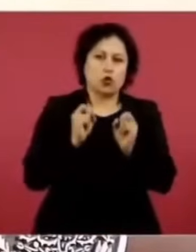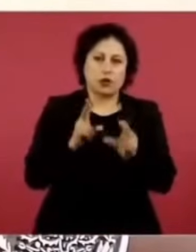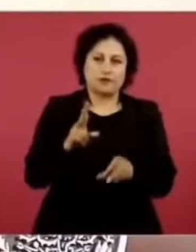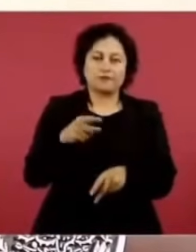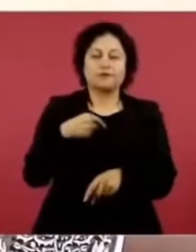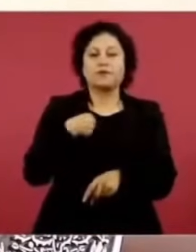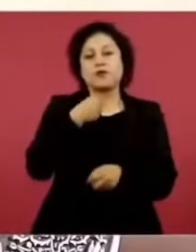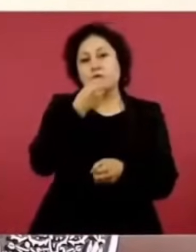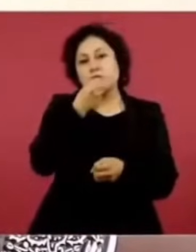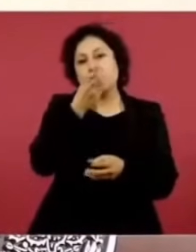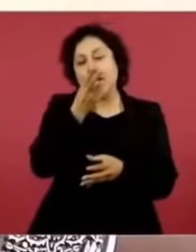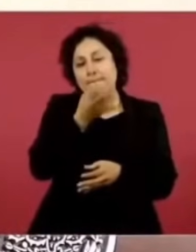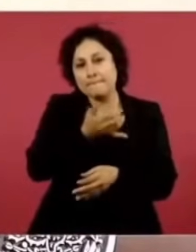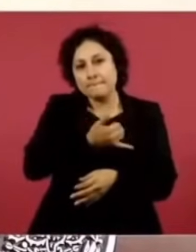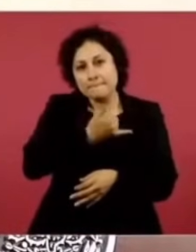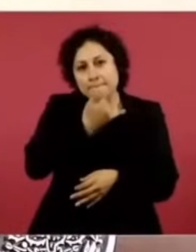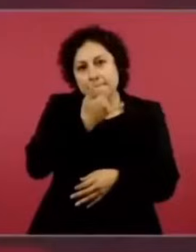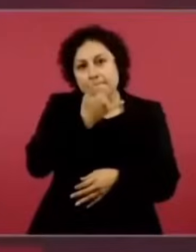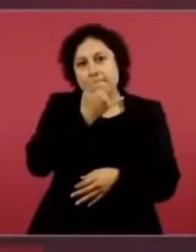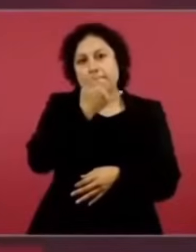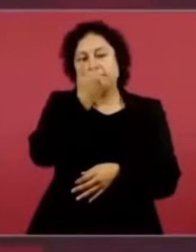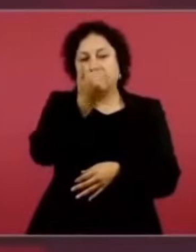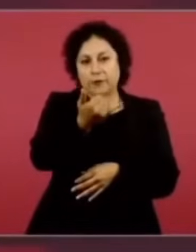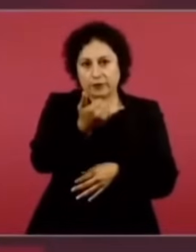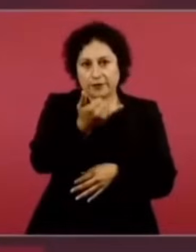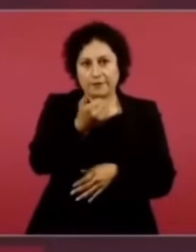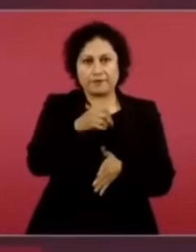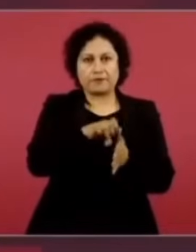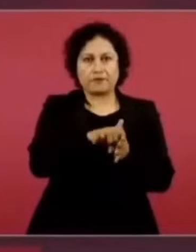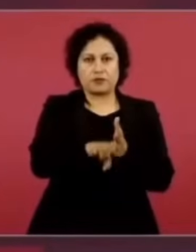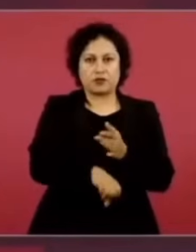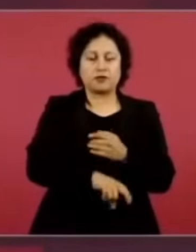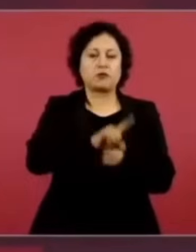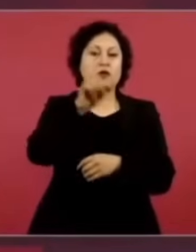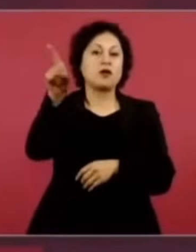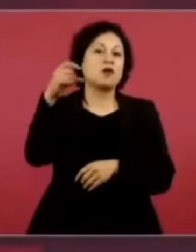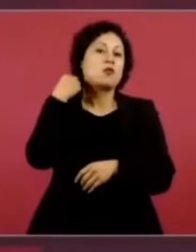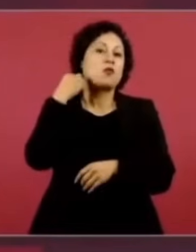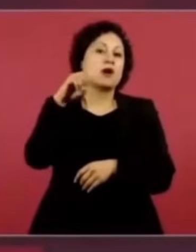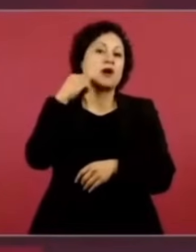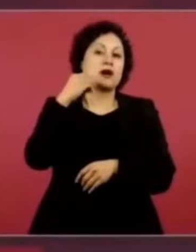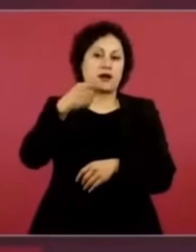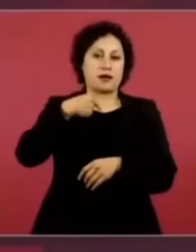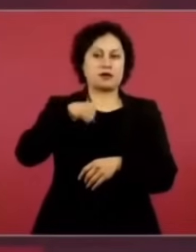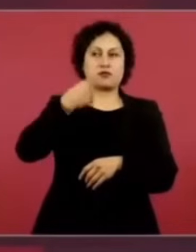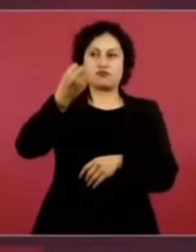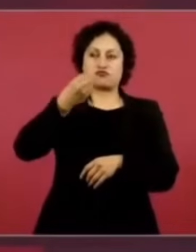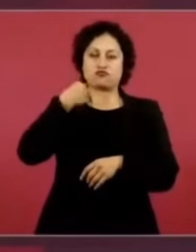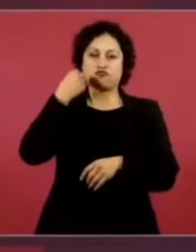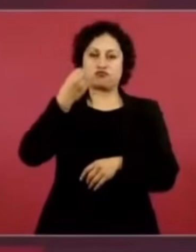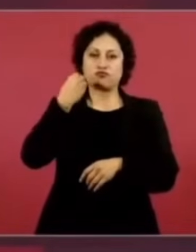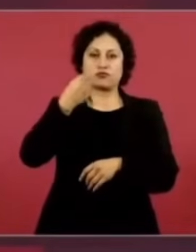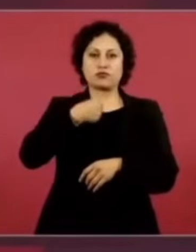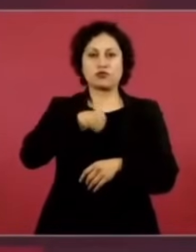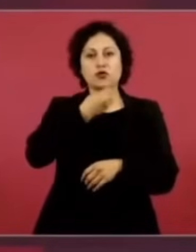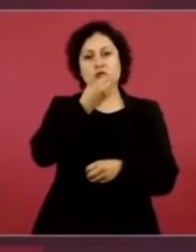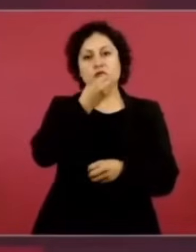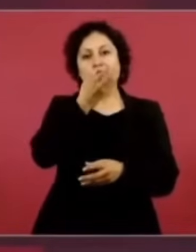en una conferencia en Oaxaca porque dije que Porfirio